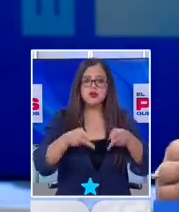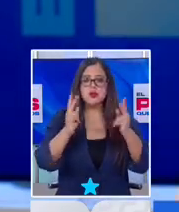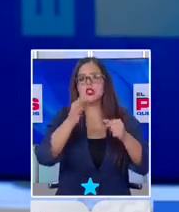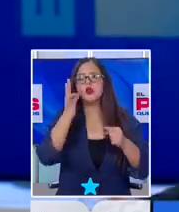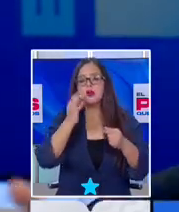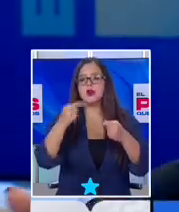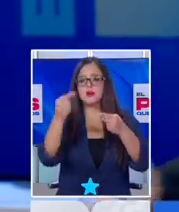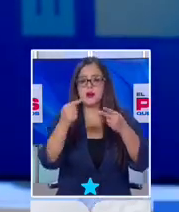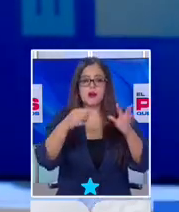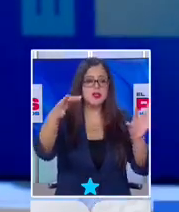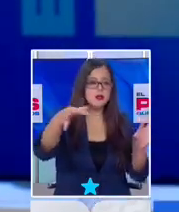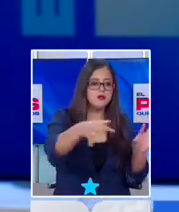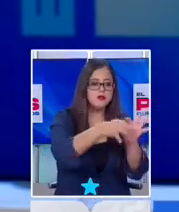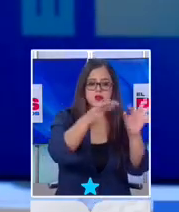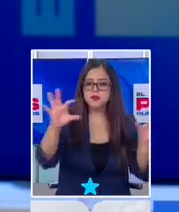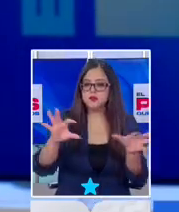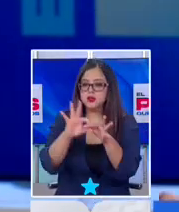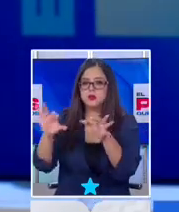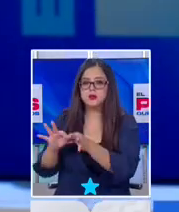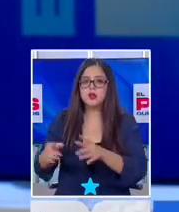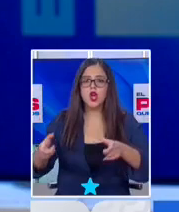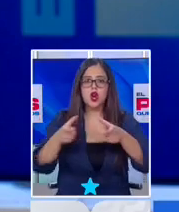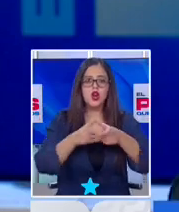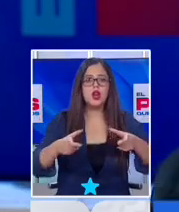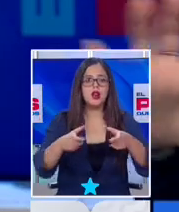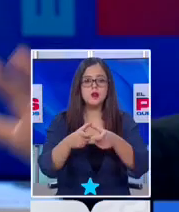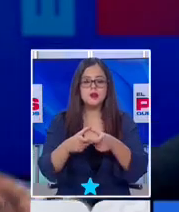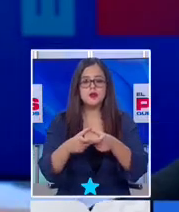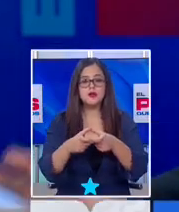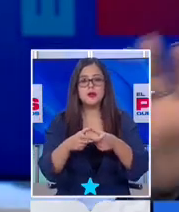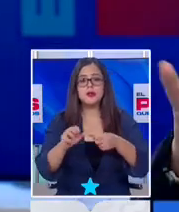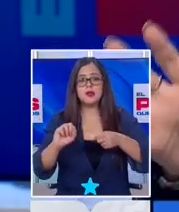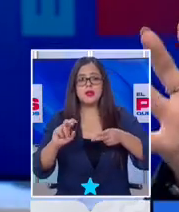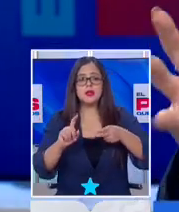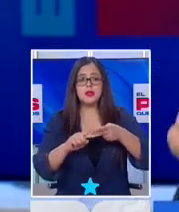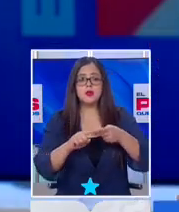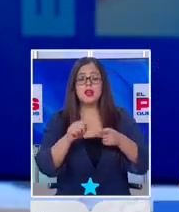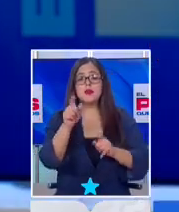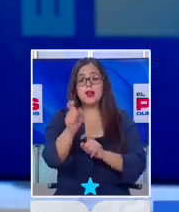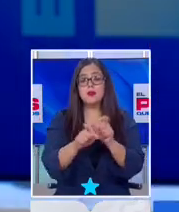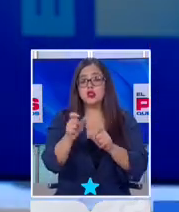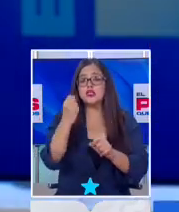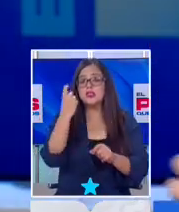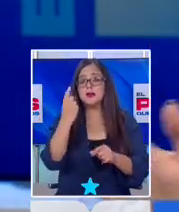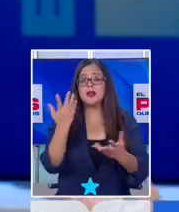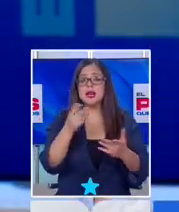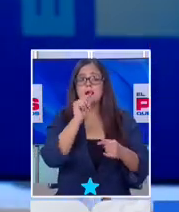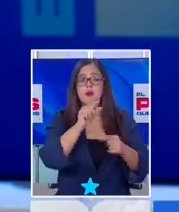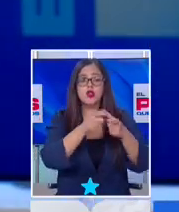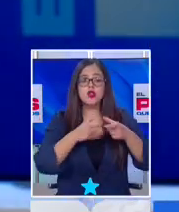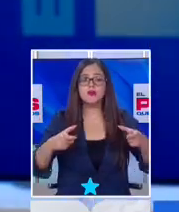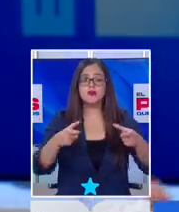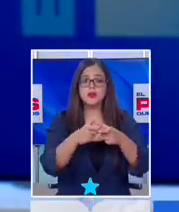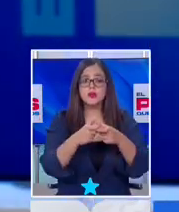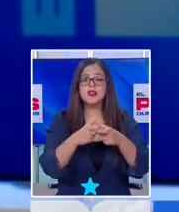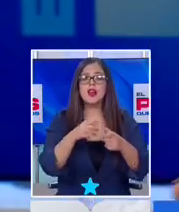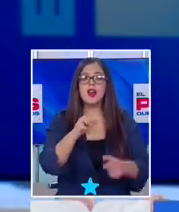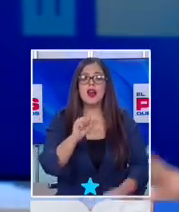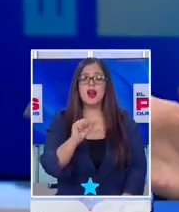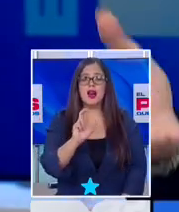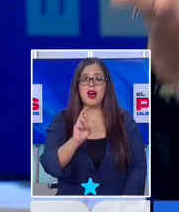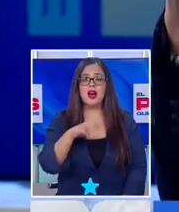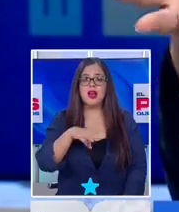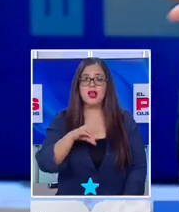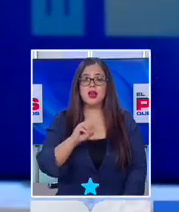así van uniendo lo que está pasando con las otras comisiones y luego viene ahora para que la gente esté al tanto una comisión de armonización y